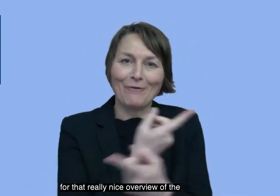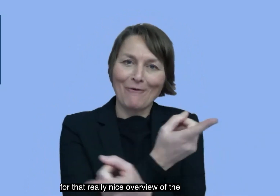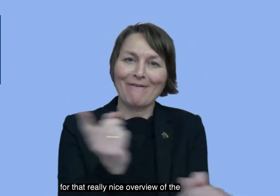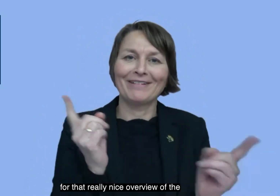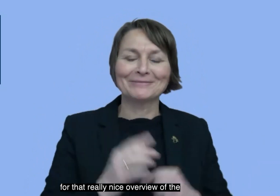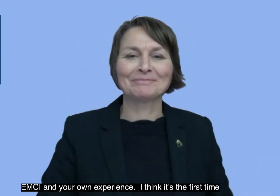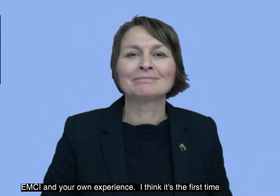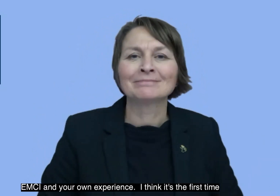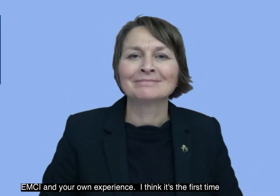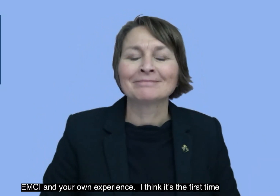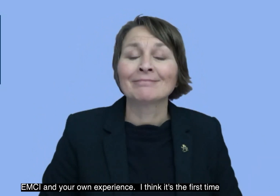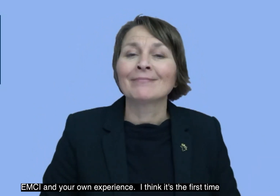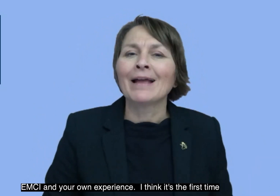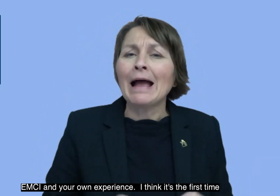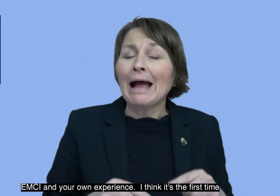Conferencias.